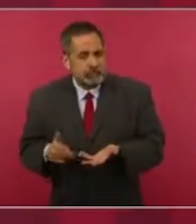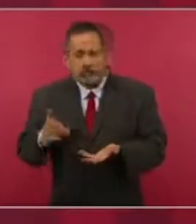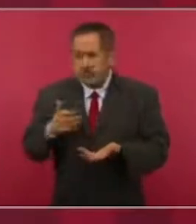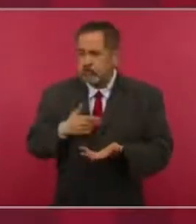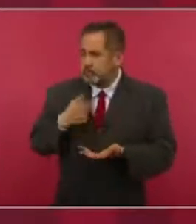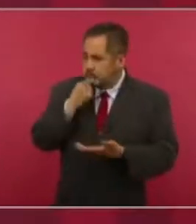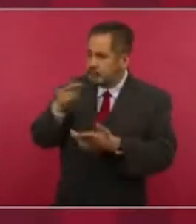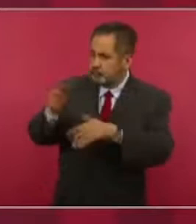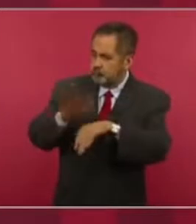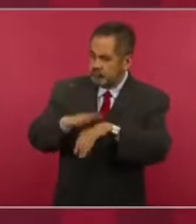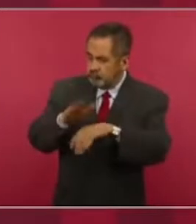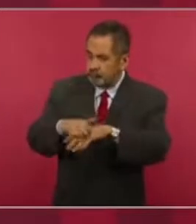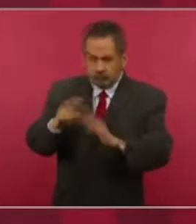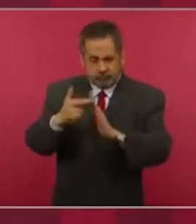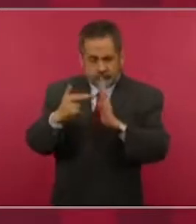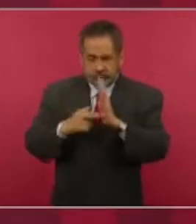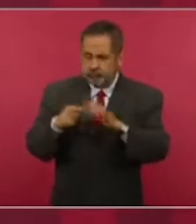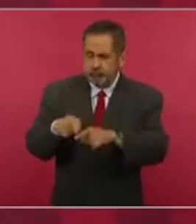limitantes,